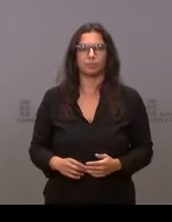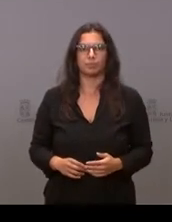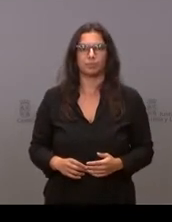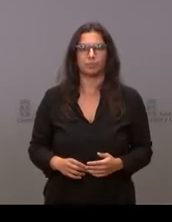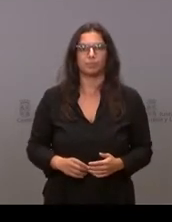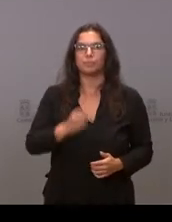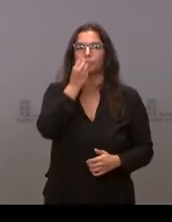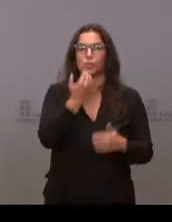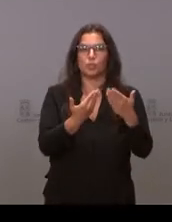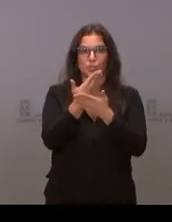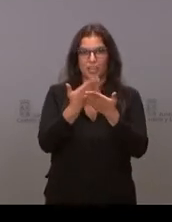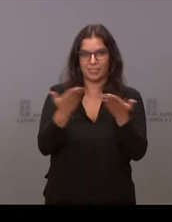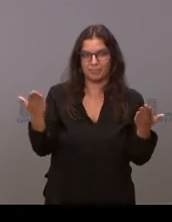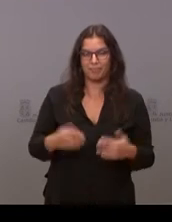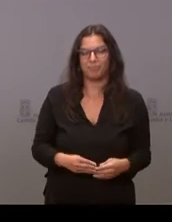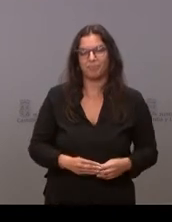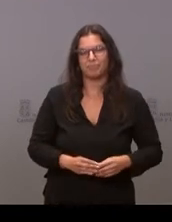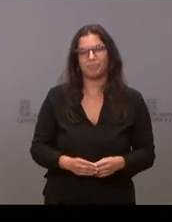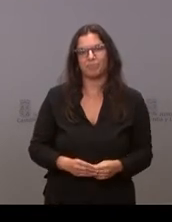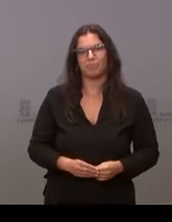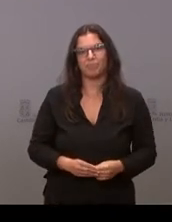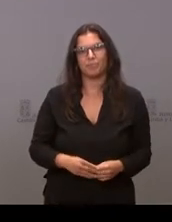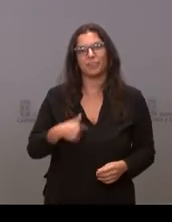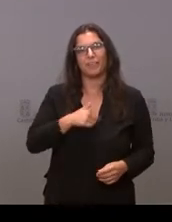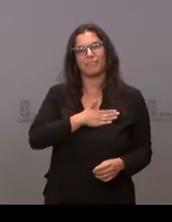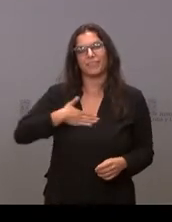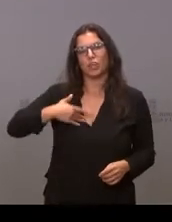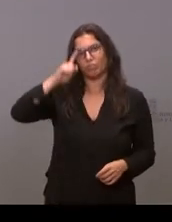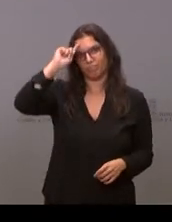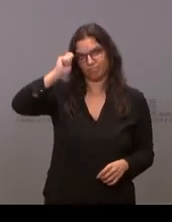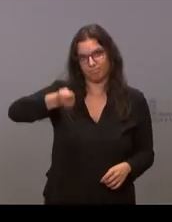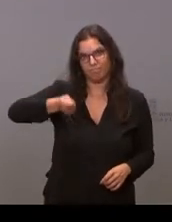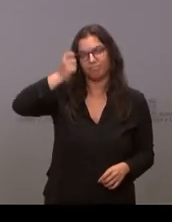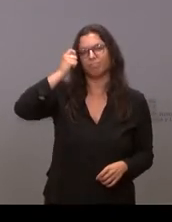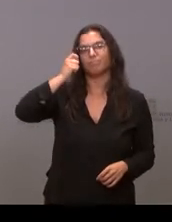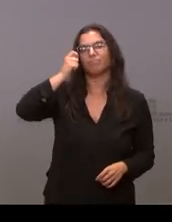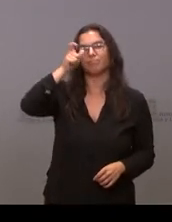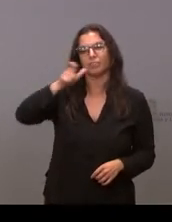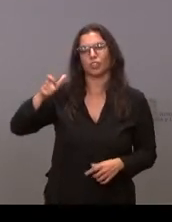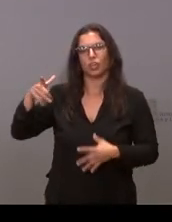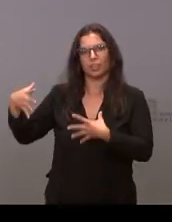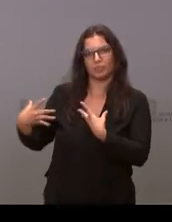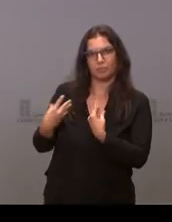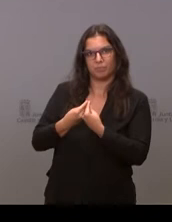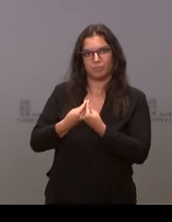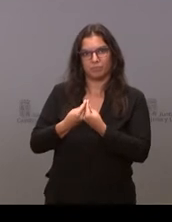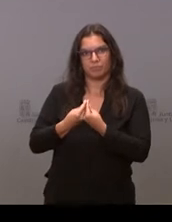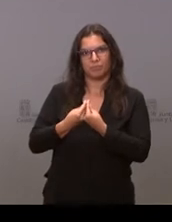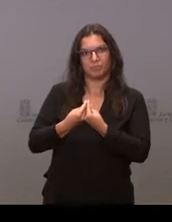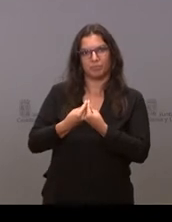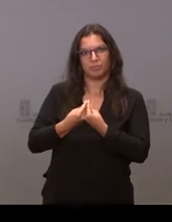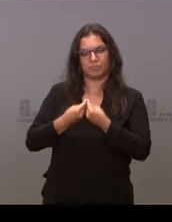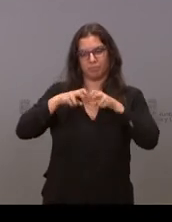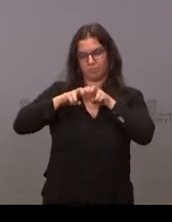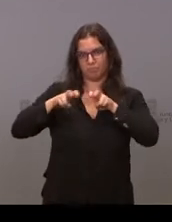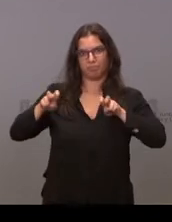Muy buenos días a todos. Quiero saludar a quienes me han acompañado, me están acompañando en el escenario.